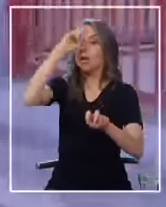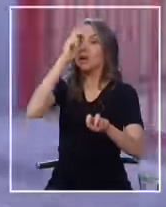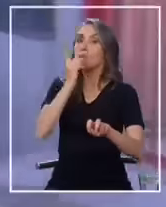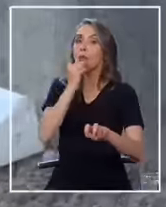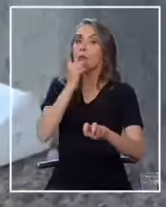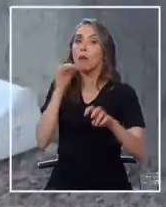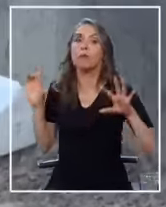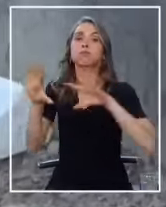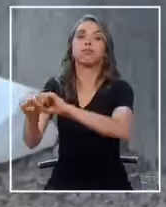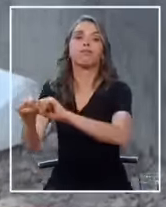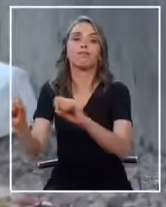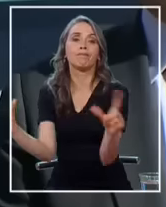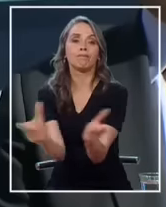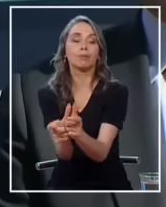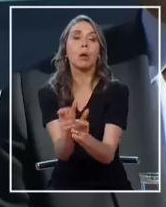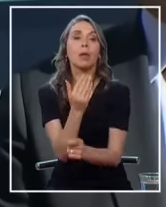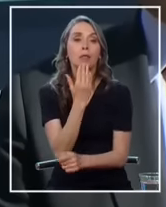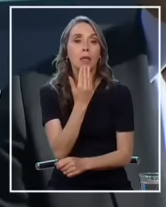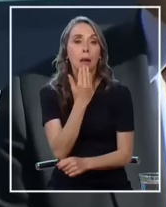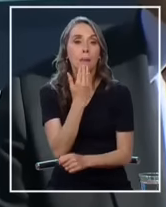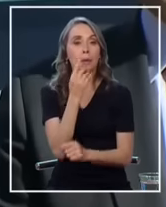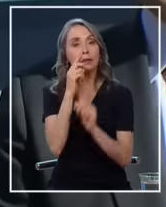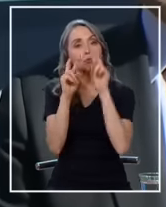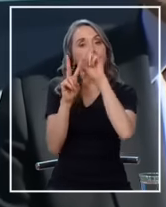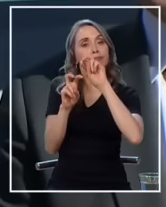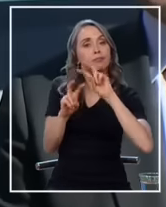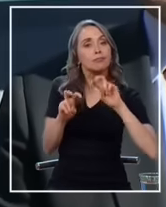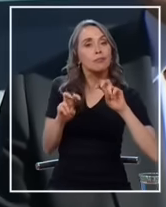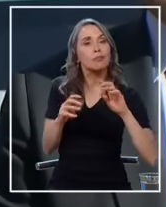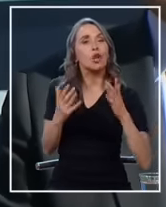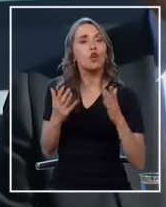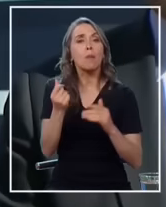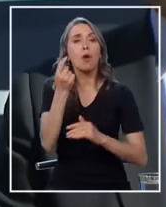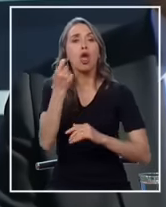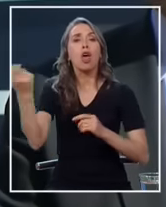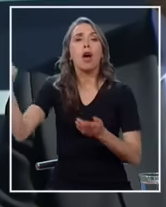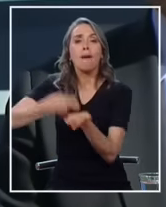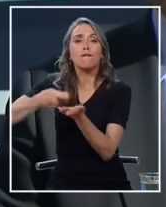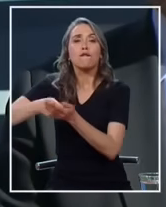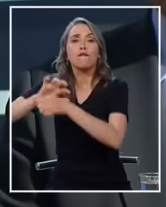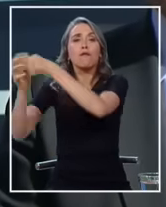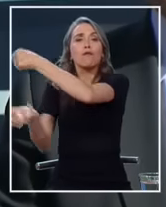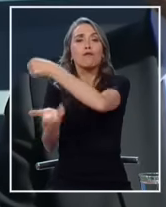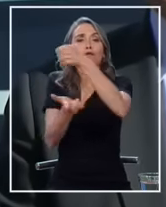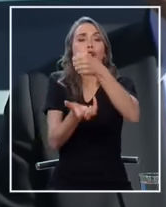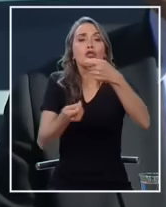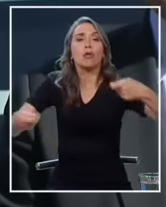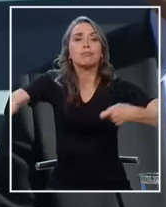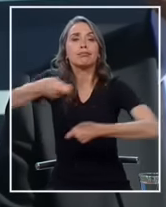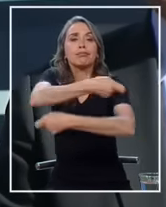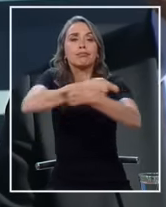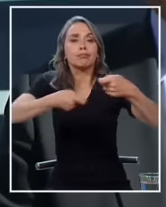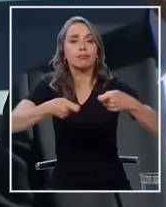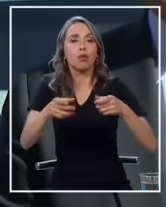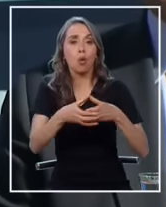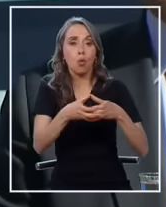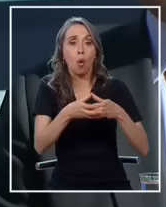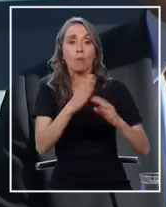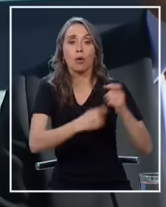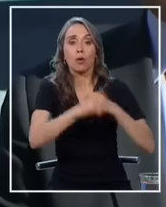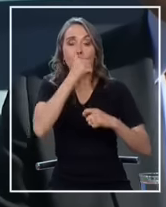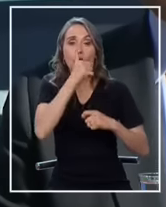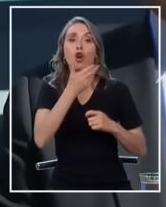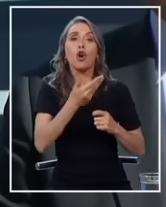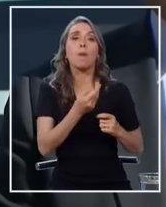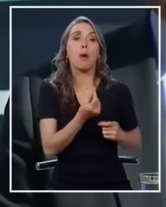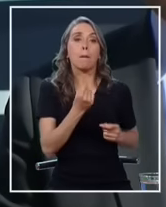Dominicana. Estamos también analizando el modo financiero en que esta agrupación criminal estaba operando